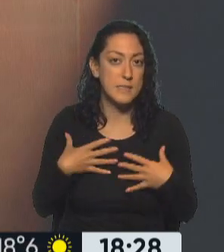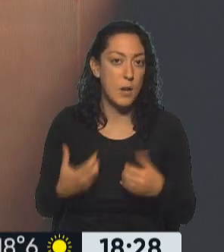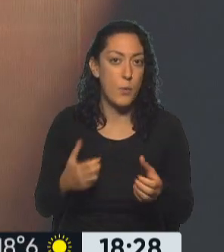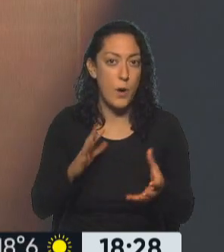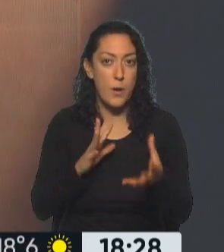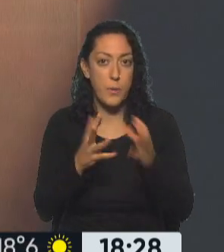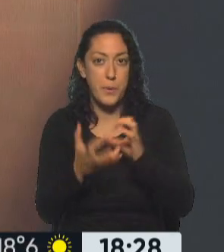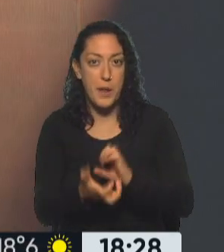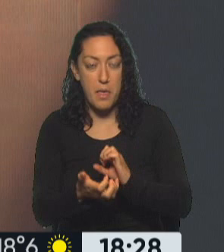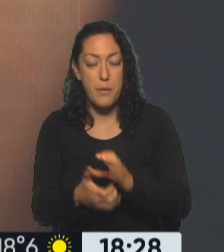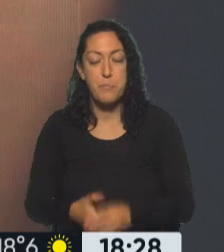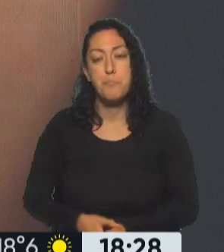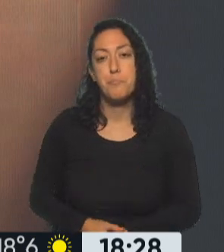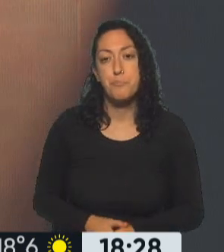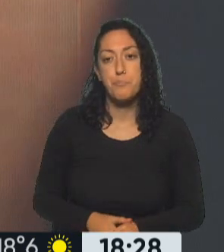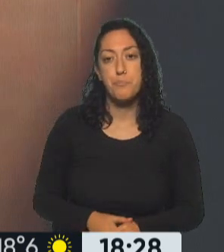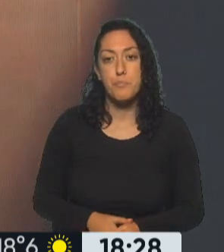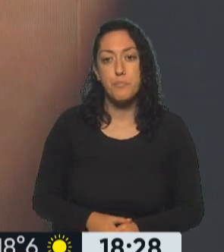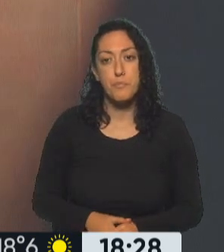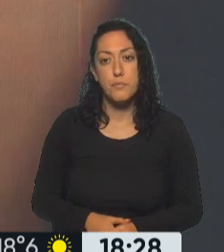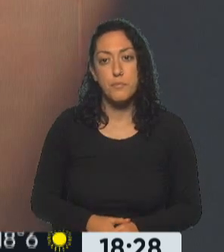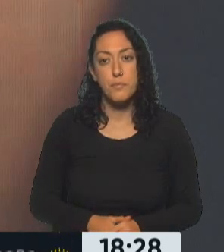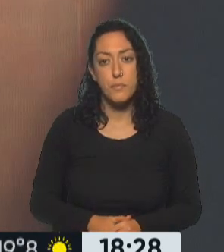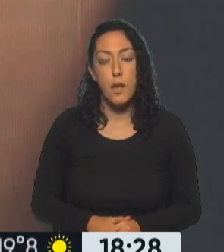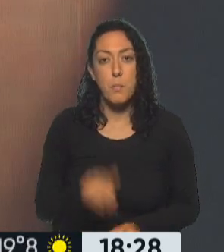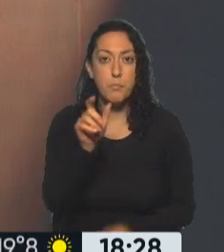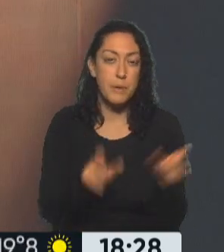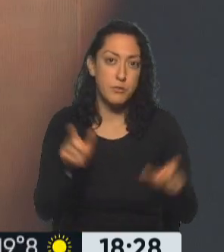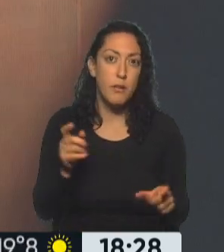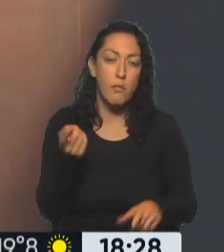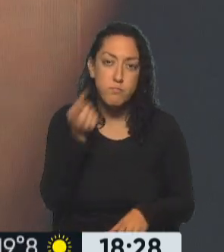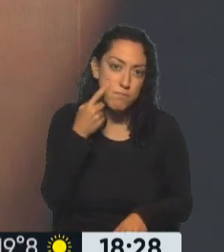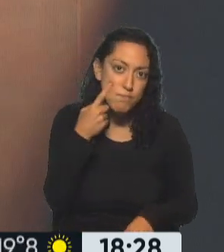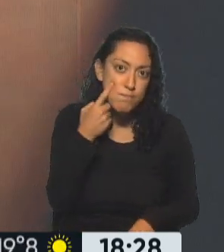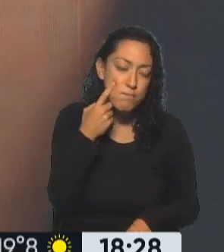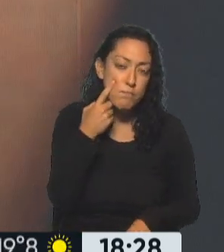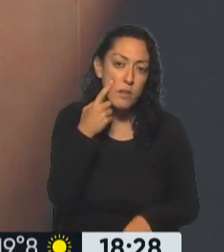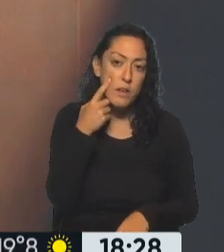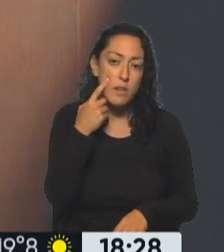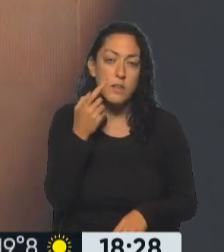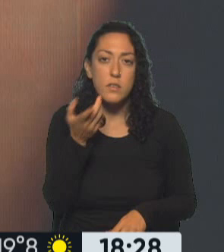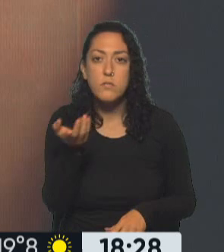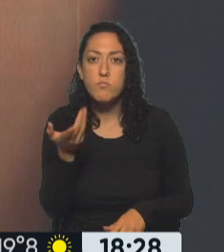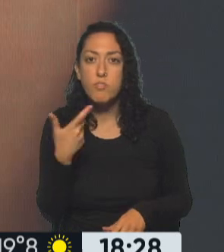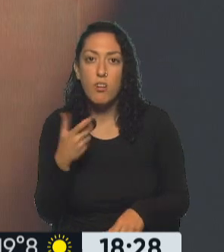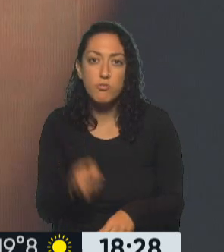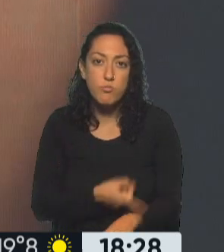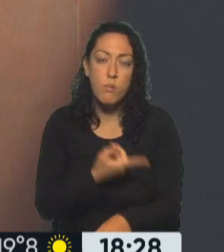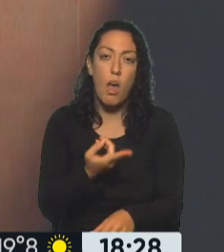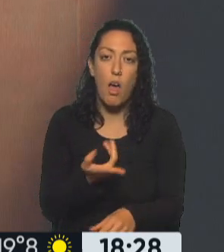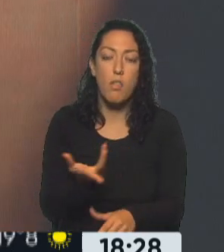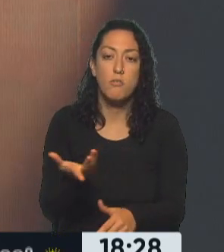para la salud. Algo que tal vez a muchos y a muchas les puede resultar conocido, familiarizados tal vez con